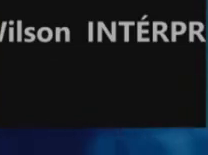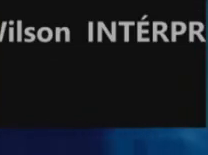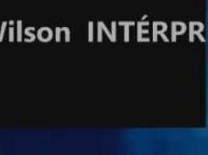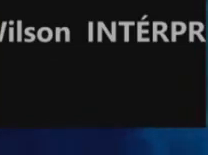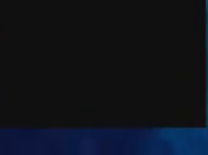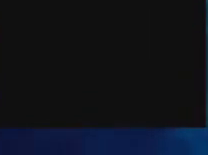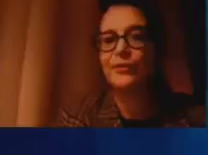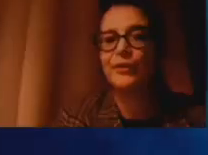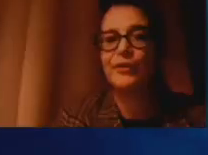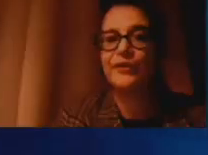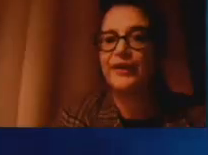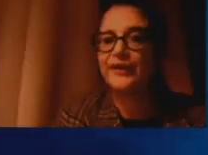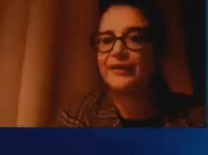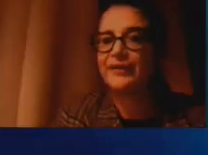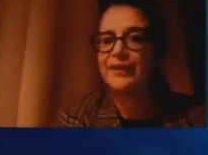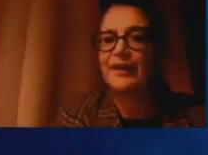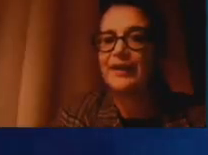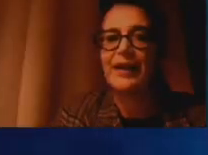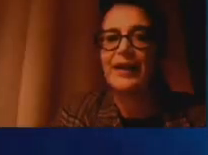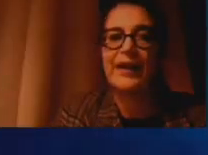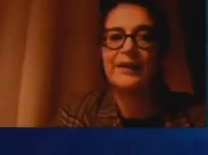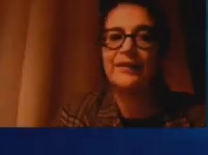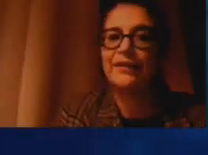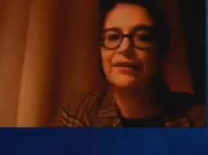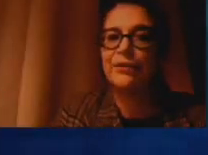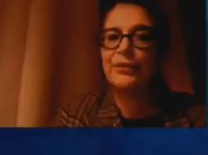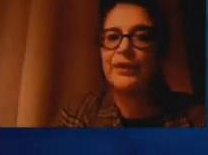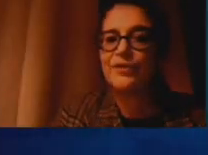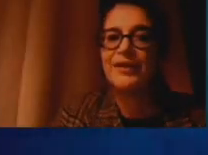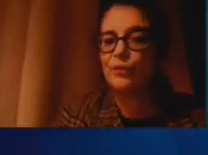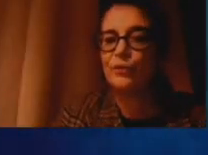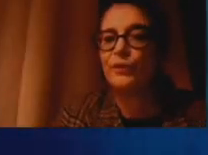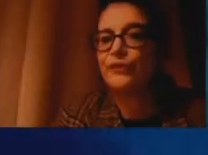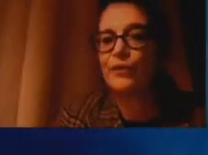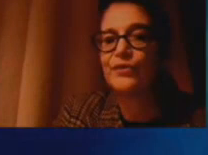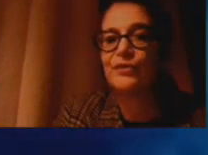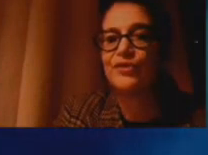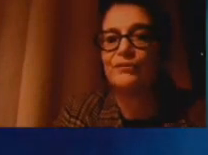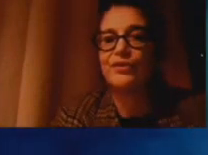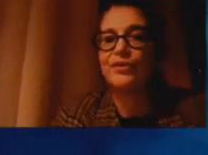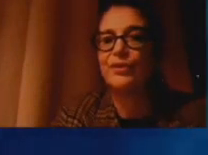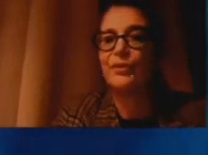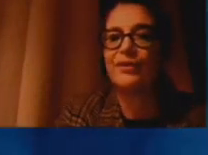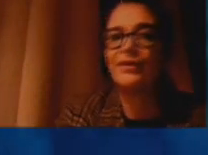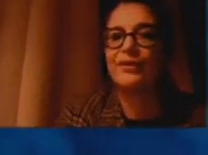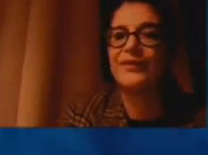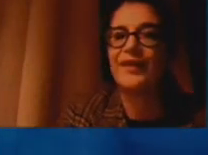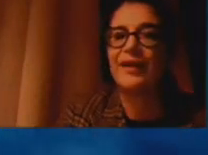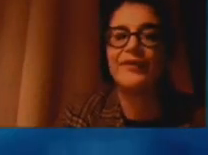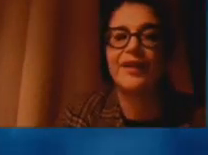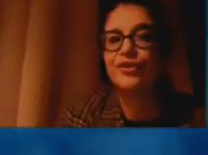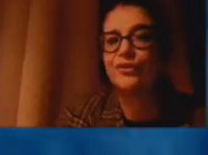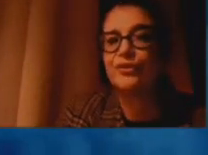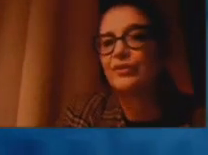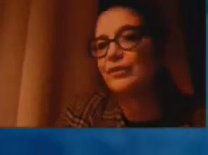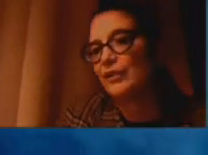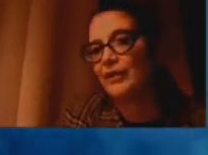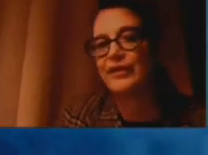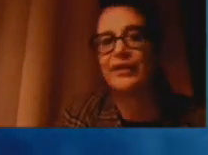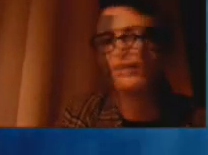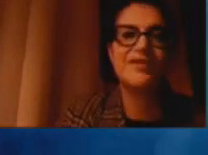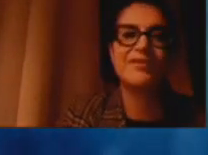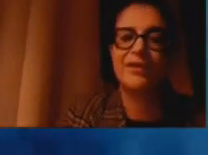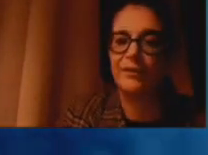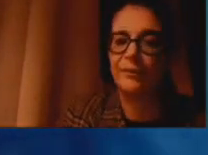160 kilómetros que estaba a 160 kilómetros de distancia de la estación de esta brigada de bomberos, pero aún